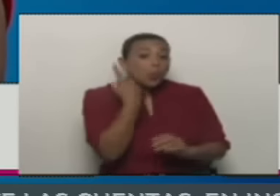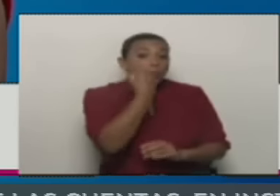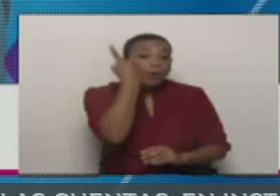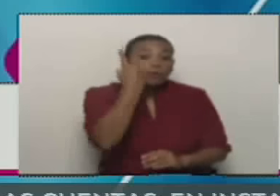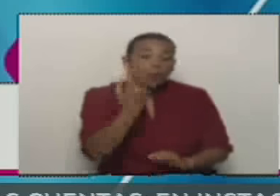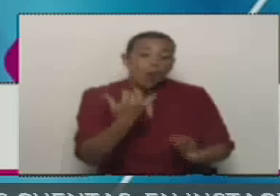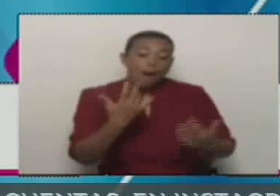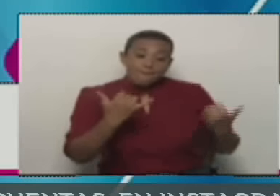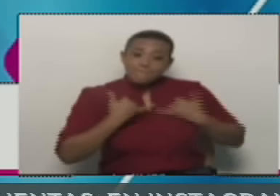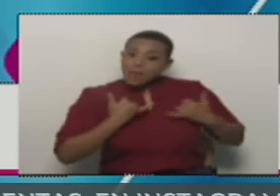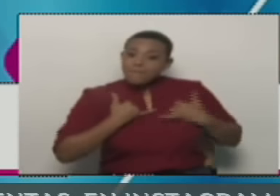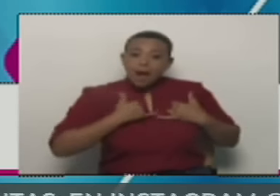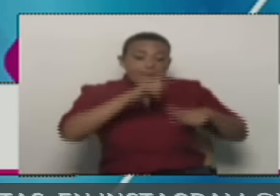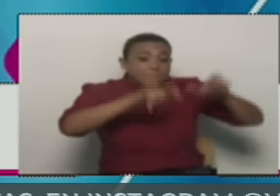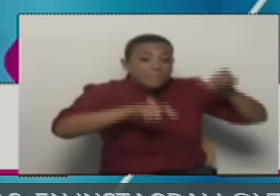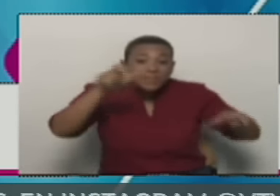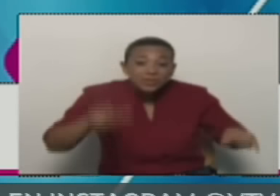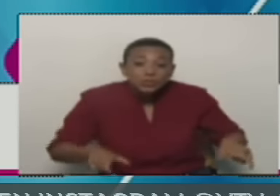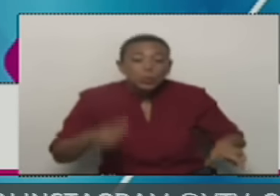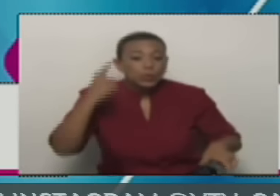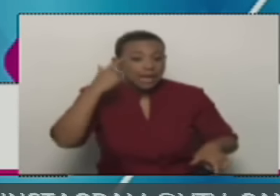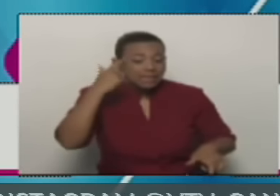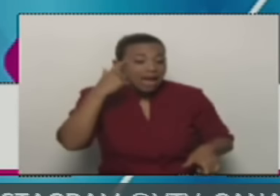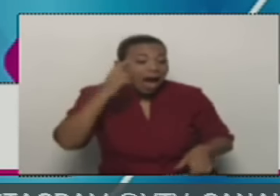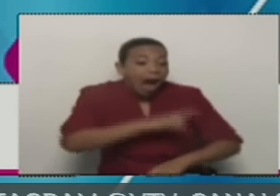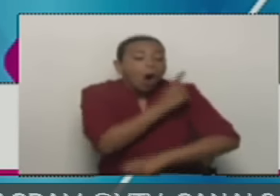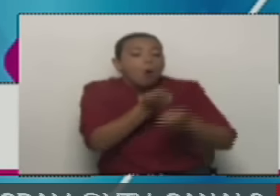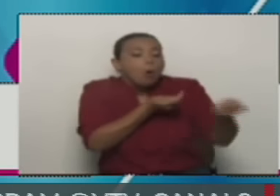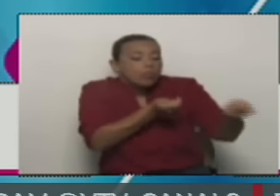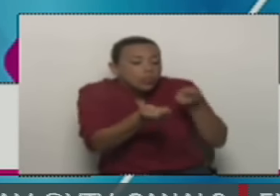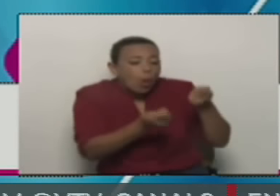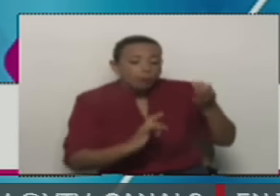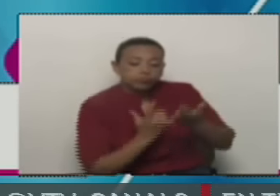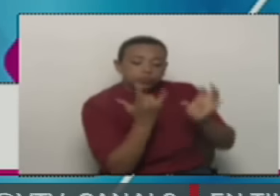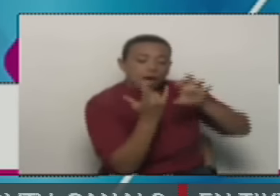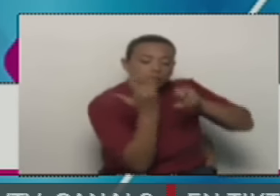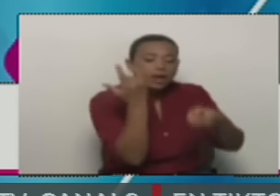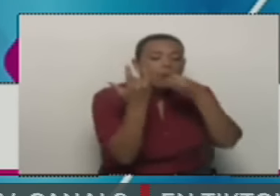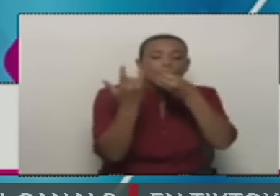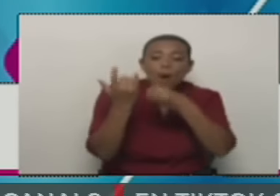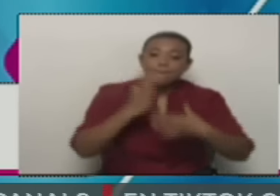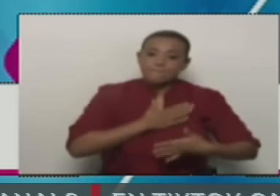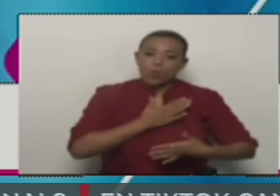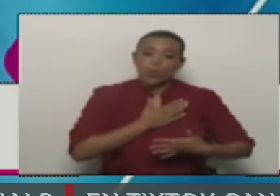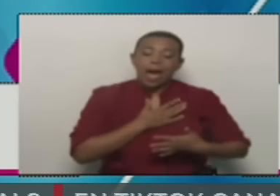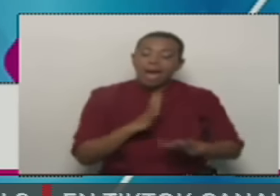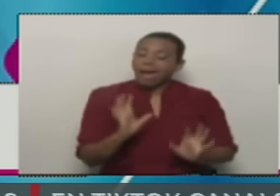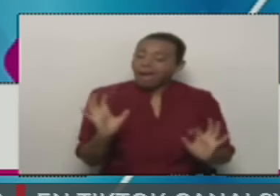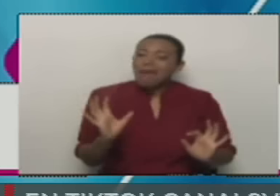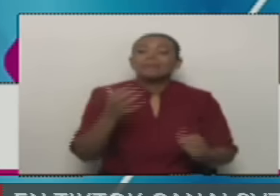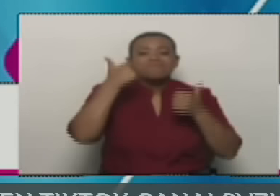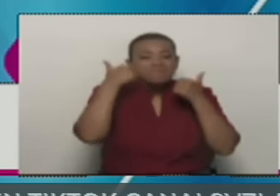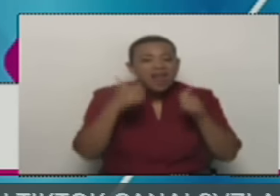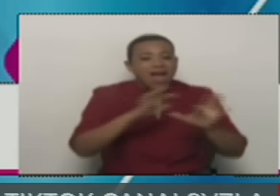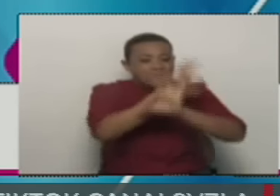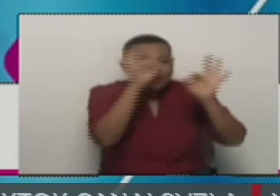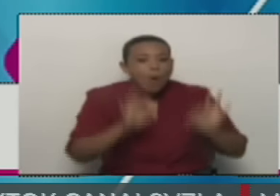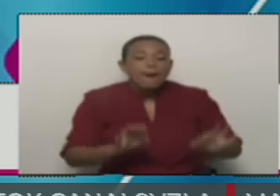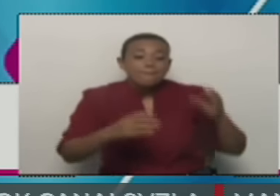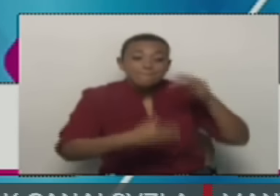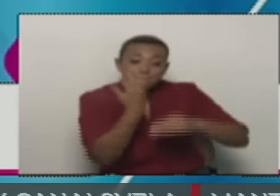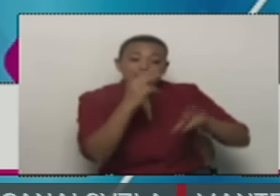las productoras y productores teniendo el control sobre su producción, es sin duda una